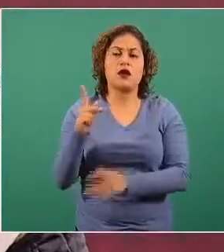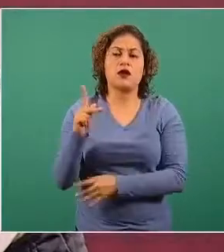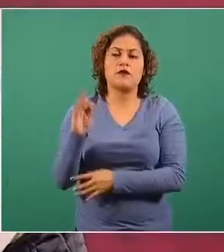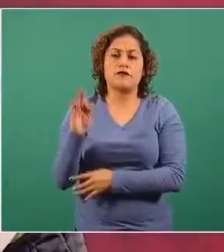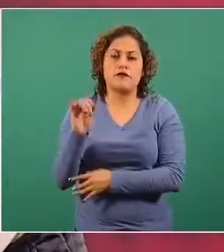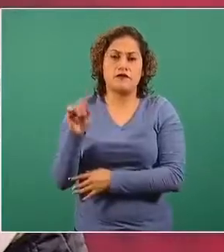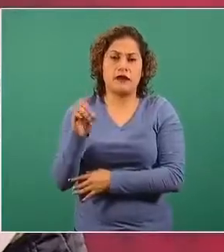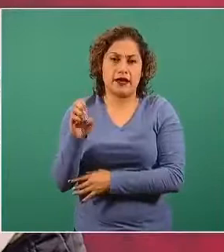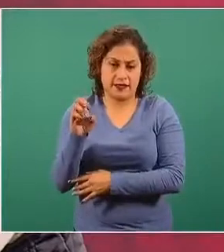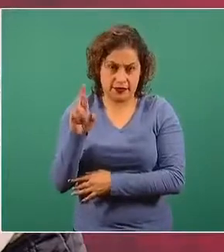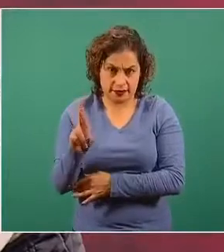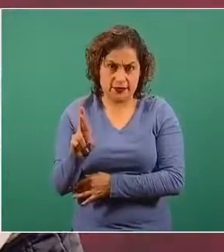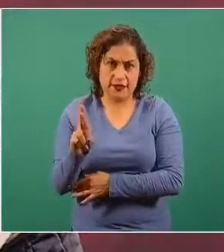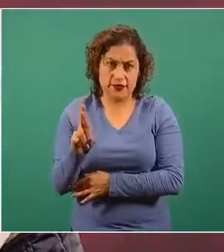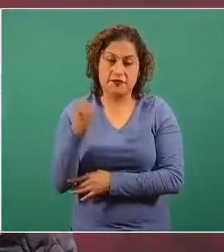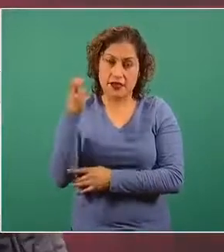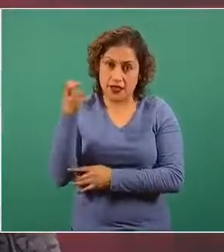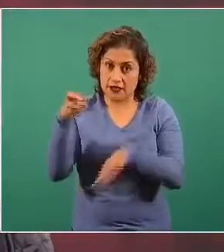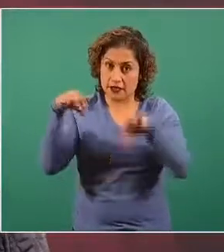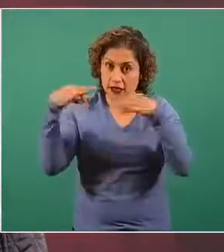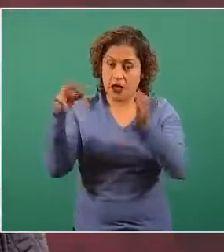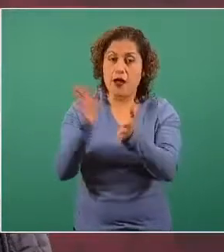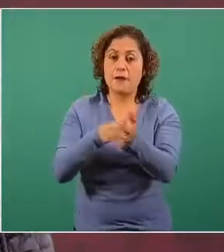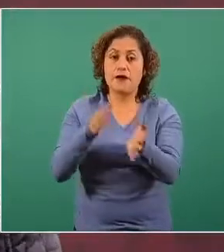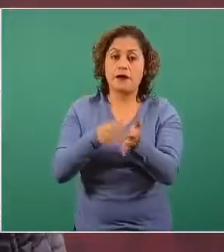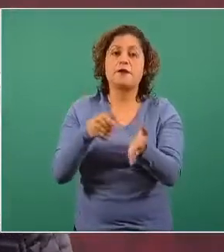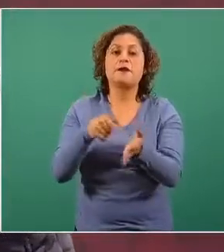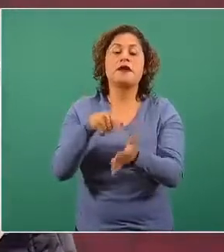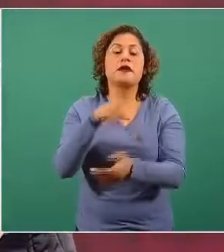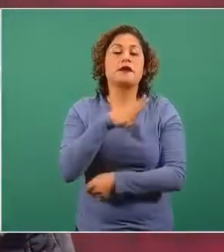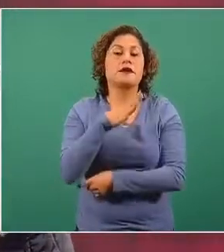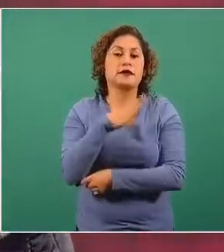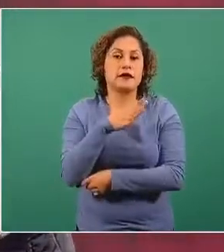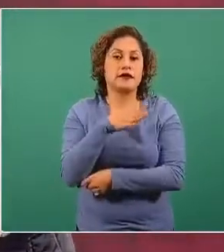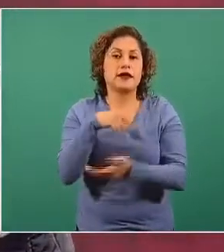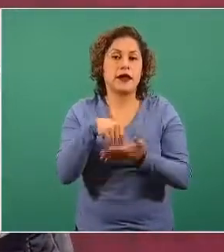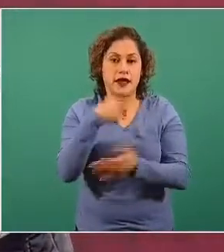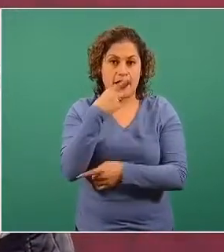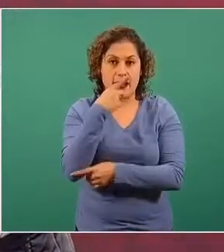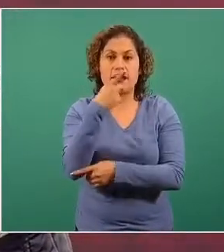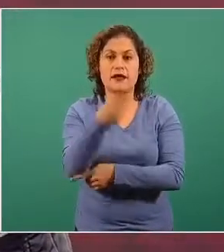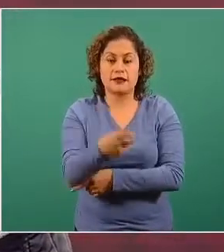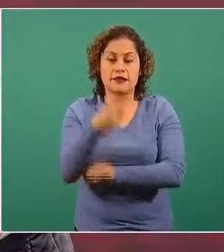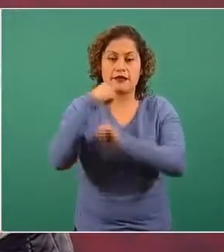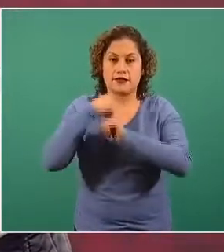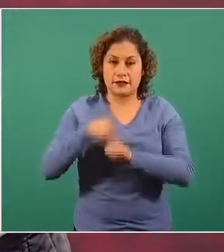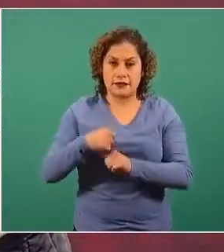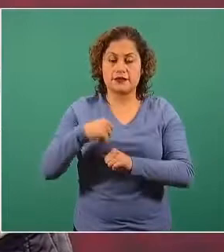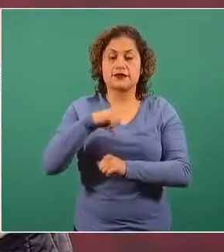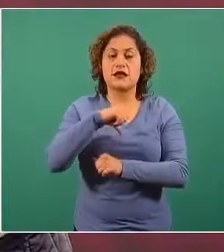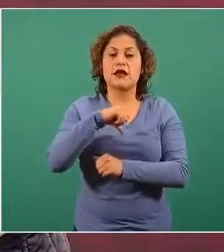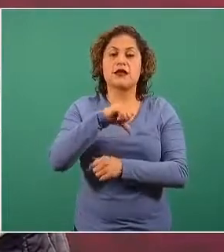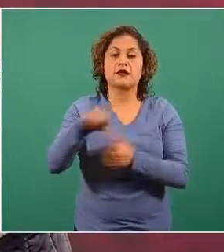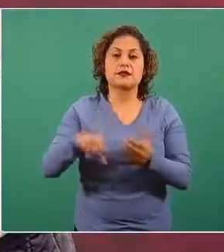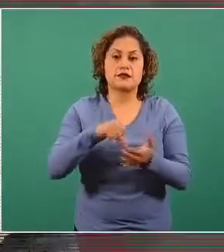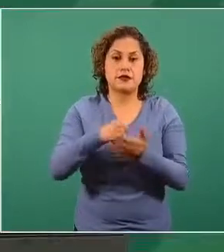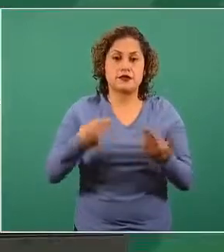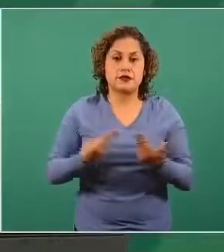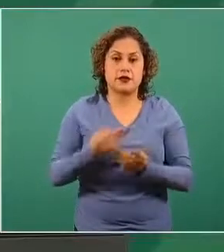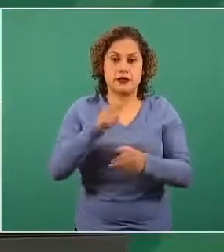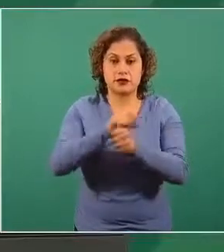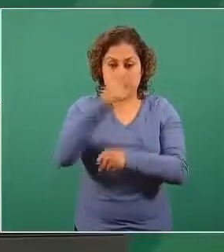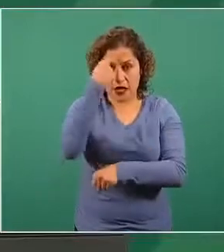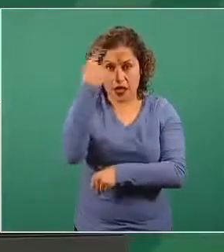cuenta, que es un documento que redacta el Centro Nacional para la Salud de la Infancia y de la Adolescencia,